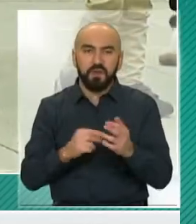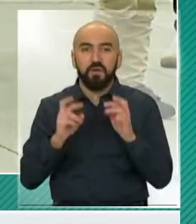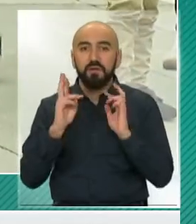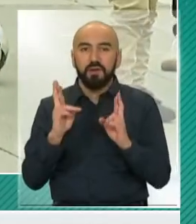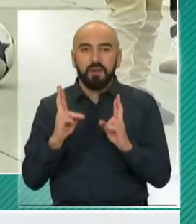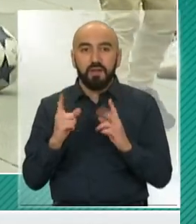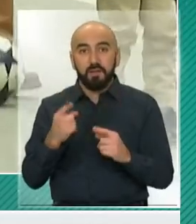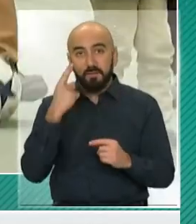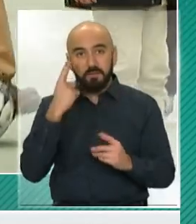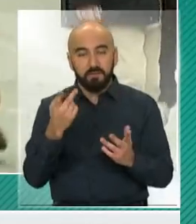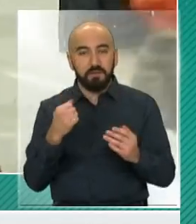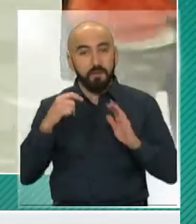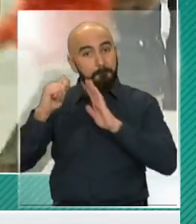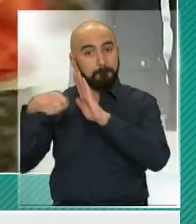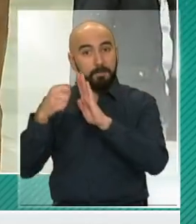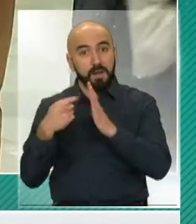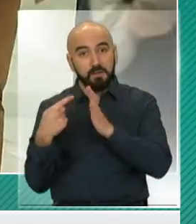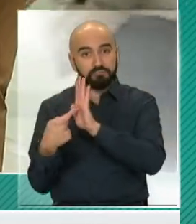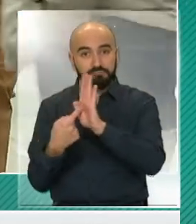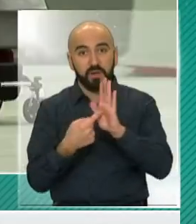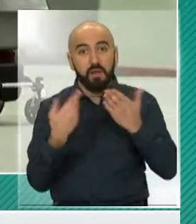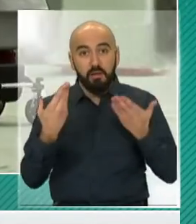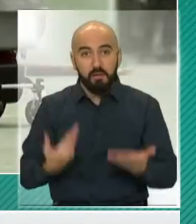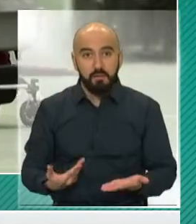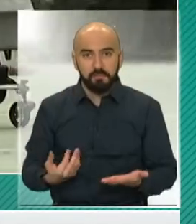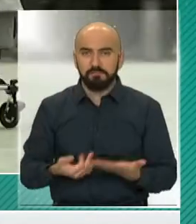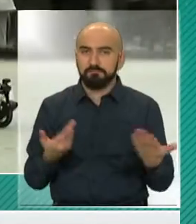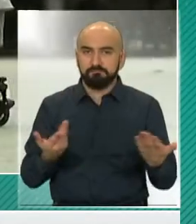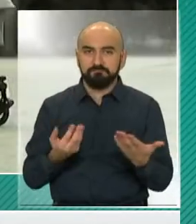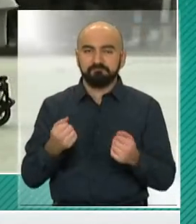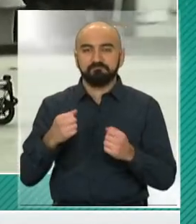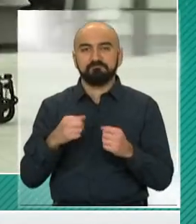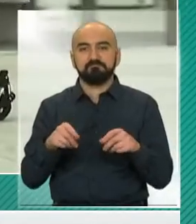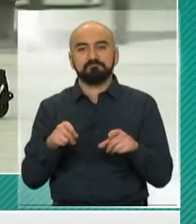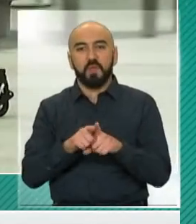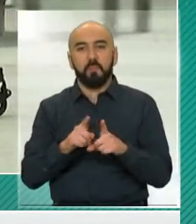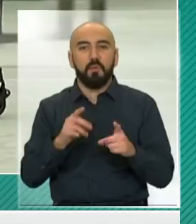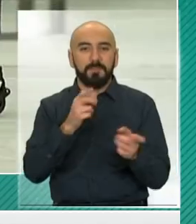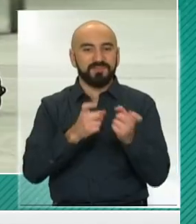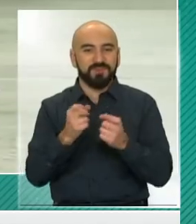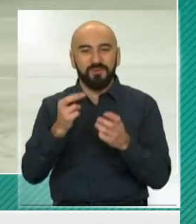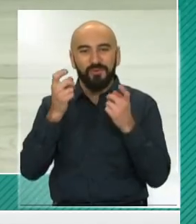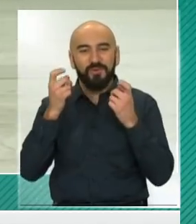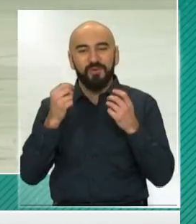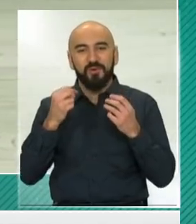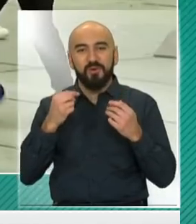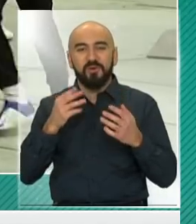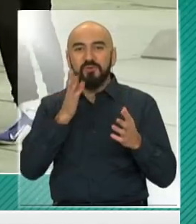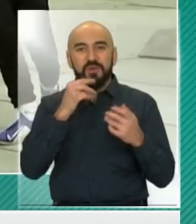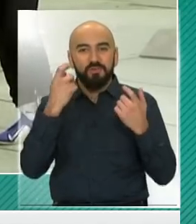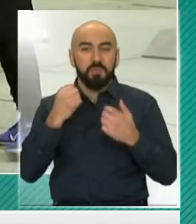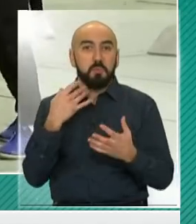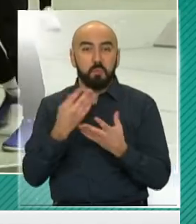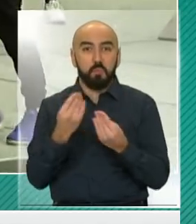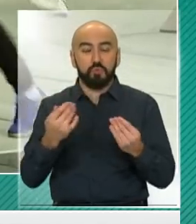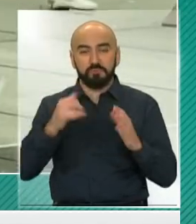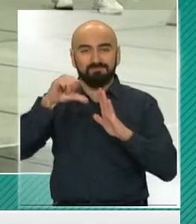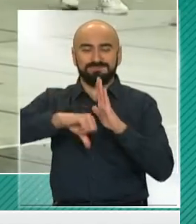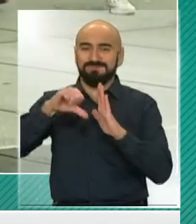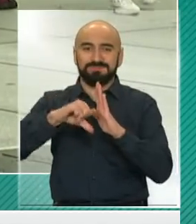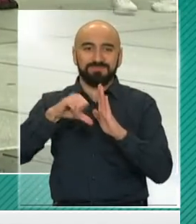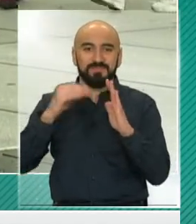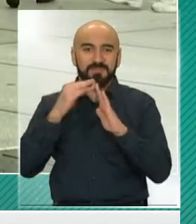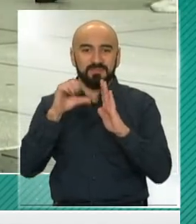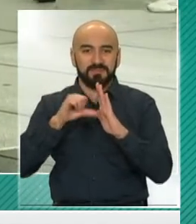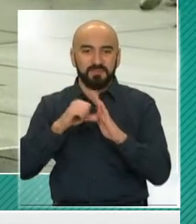estas imágenes que se vieron hoy sean sobre todo por el descontrol de la población que tantos días sin poder salir con los hijos y